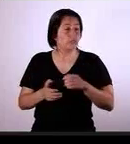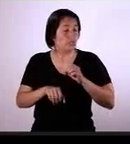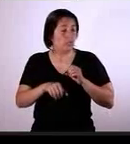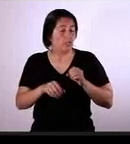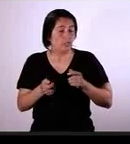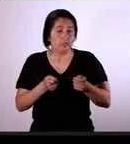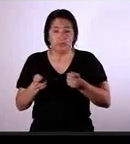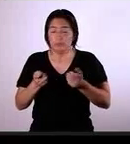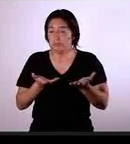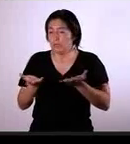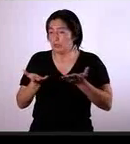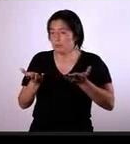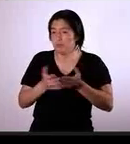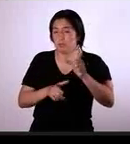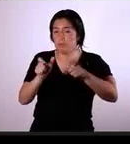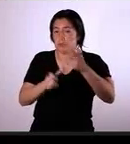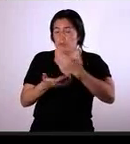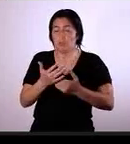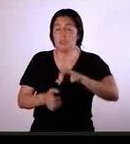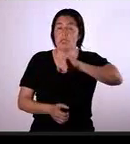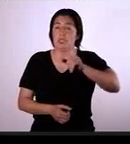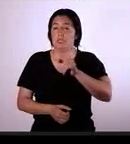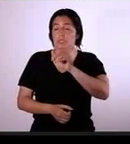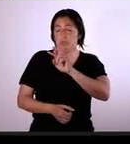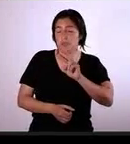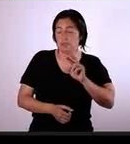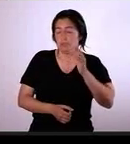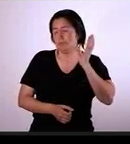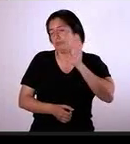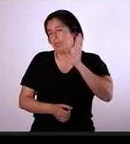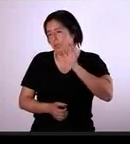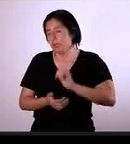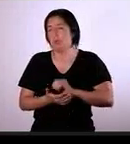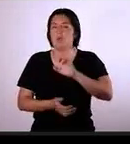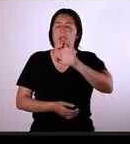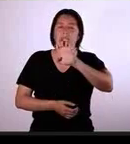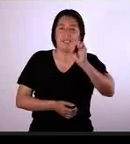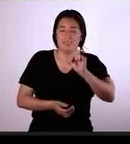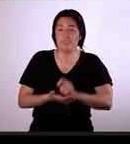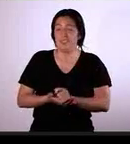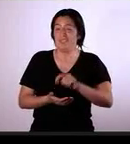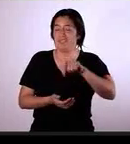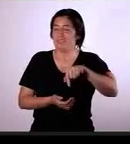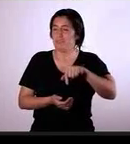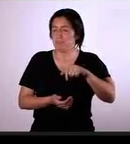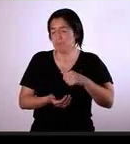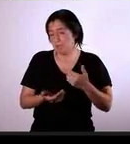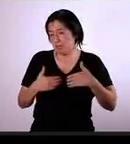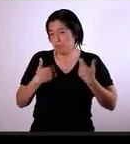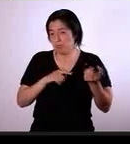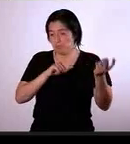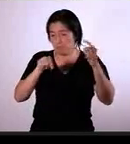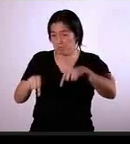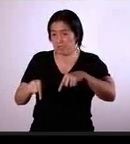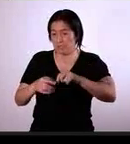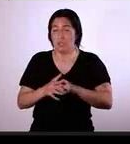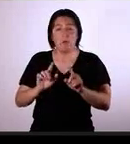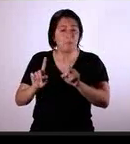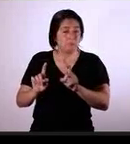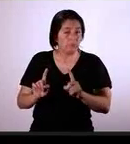que está ubicado en Javier Prado, este 1712, para toda tu teleaudiencia pueda venir también a hacer las consultas del